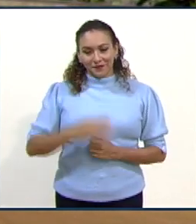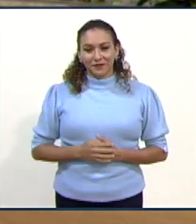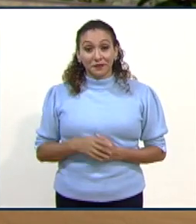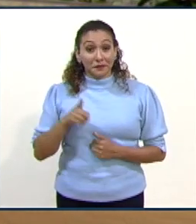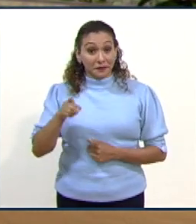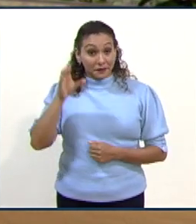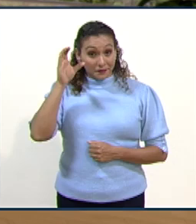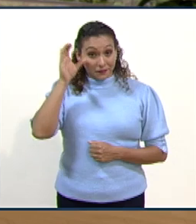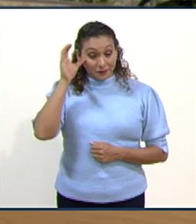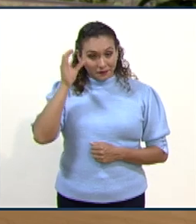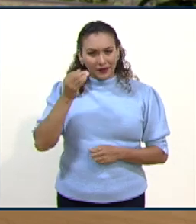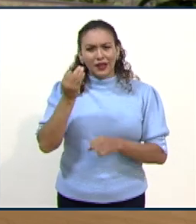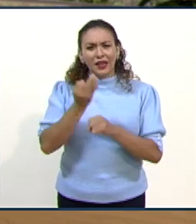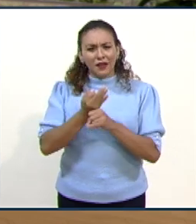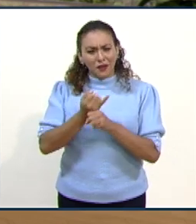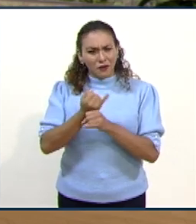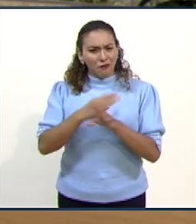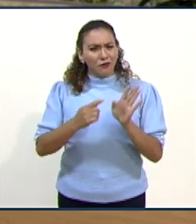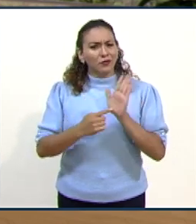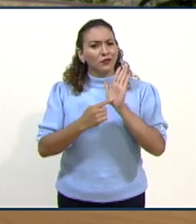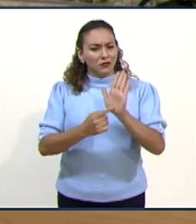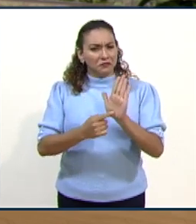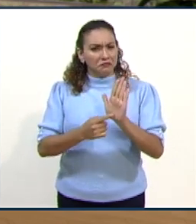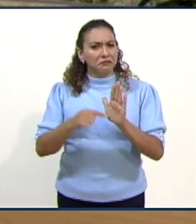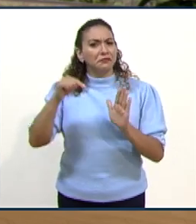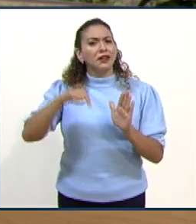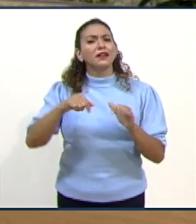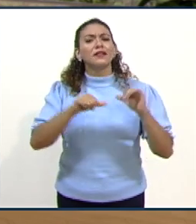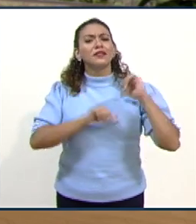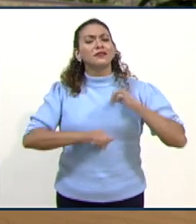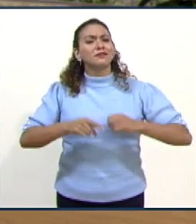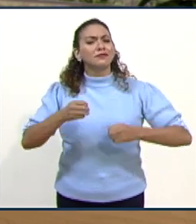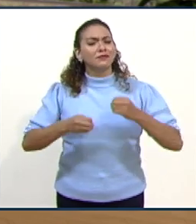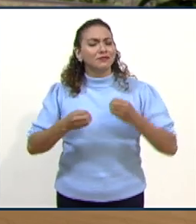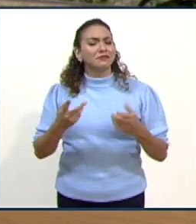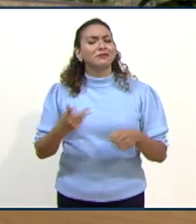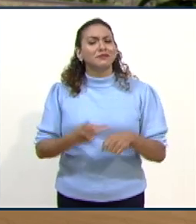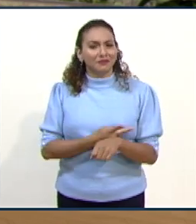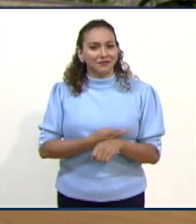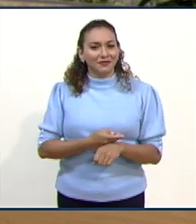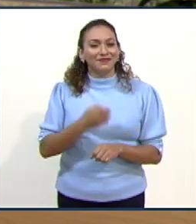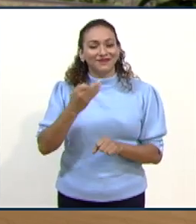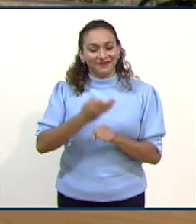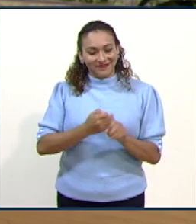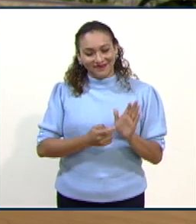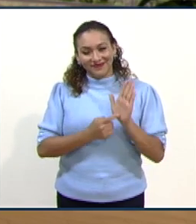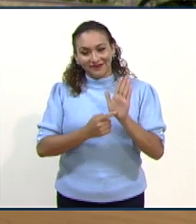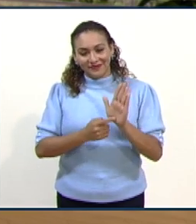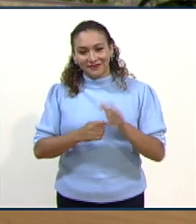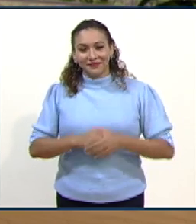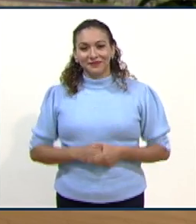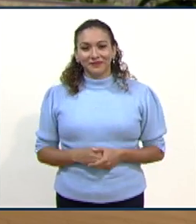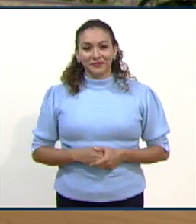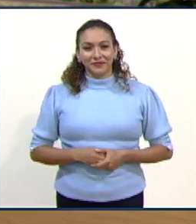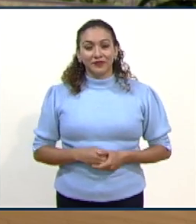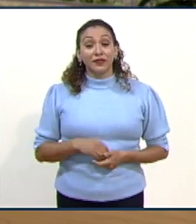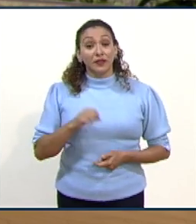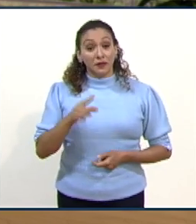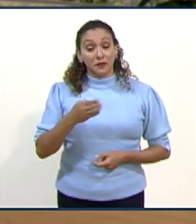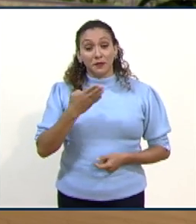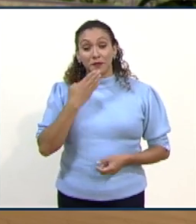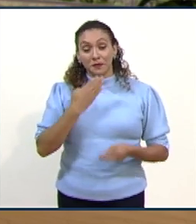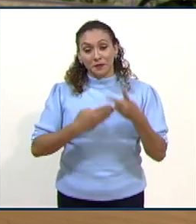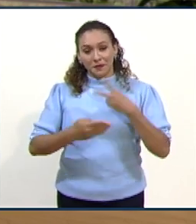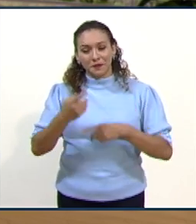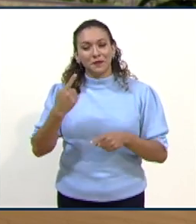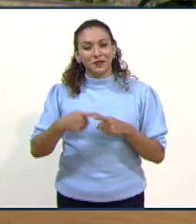Soy Citlali Pérez y en los próximos minutos le presentaré la información más reciente del Poder Judicial de la Federación. Pero antes